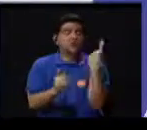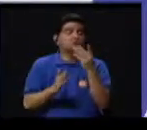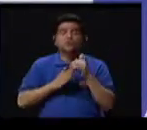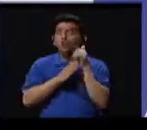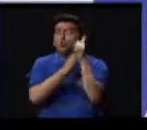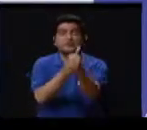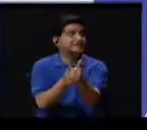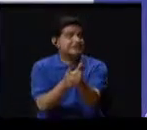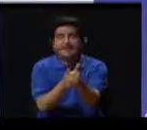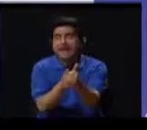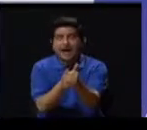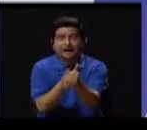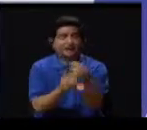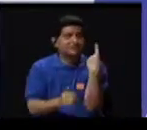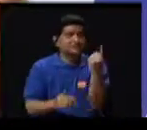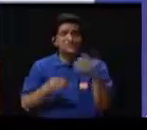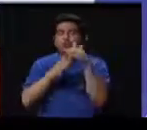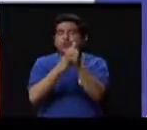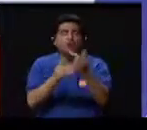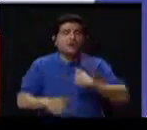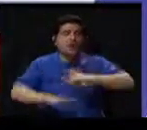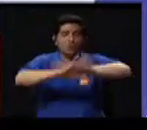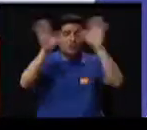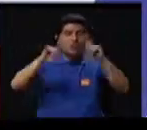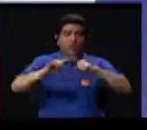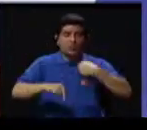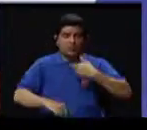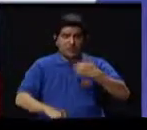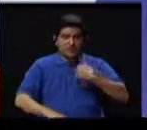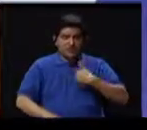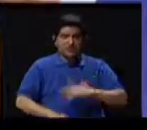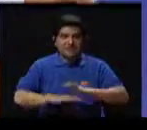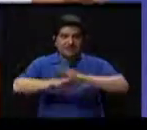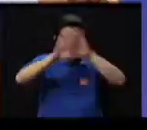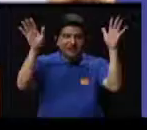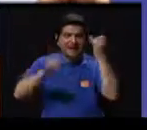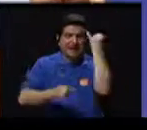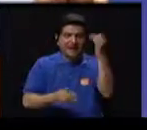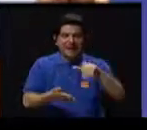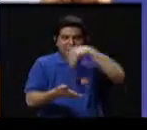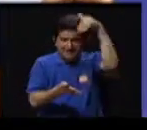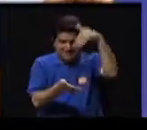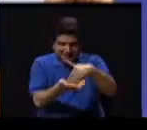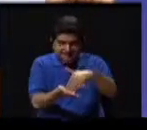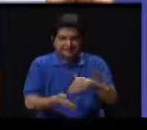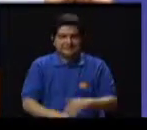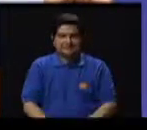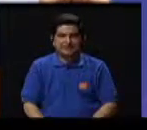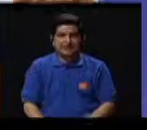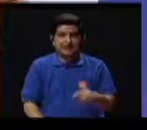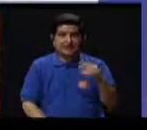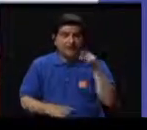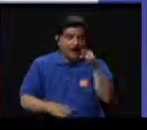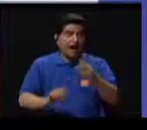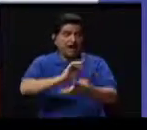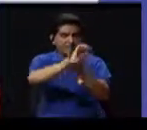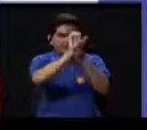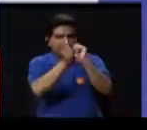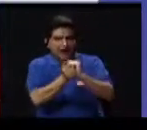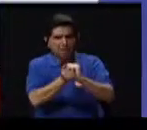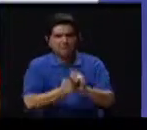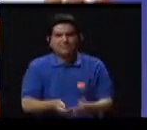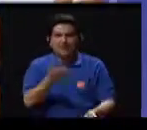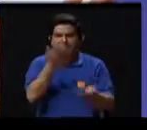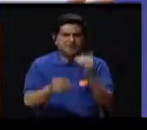guía. Claro. Un guión es una guía para estar uno claro, pero si uno tiene clara la idea central, que es lo que ellas tenían, entonces uno cambia y